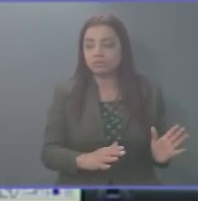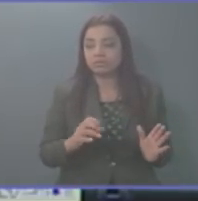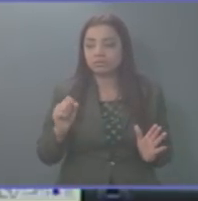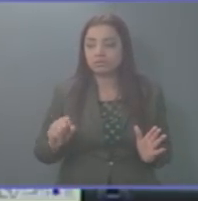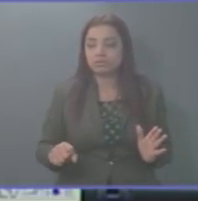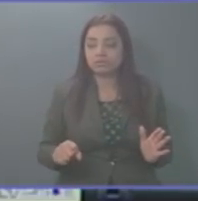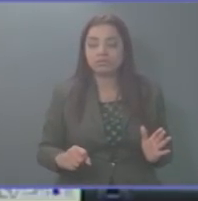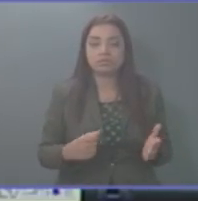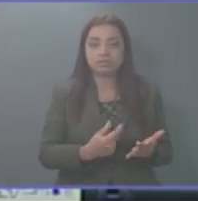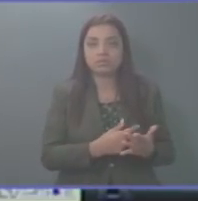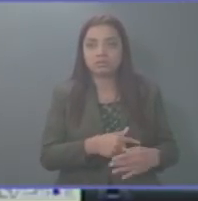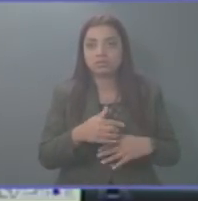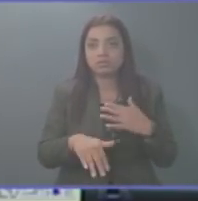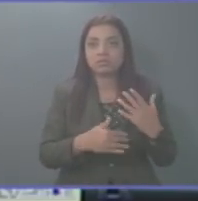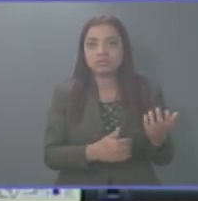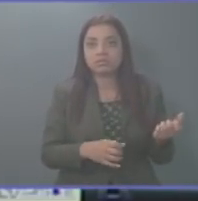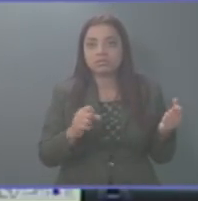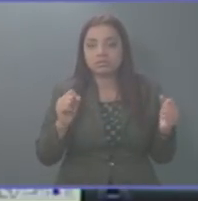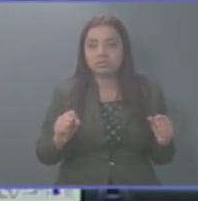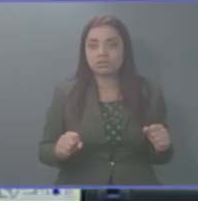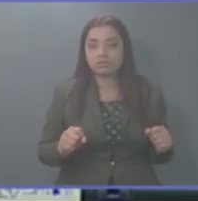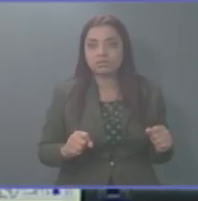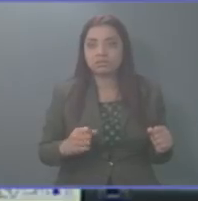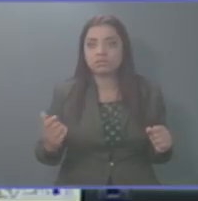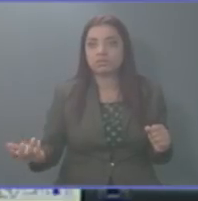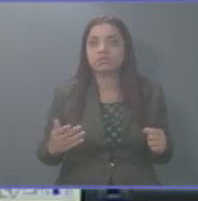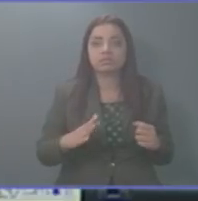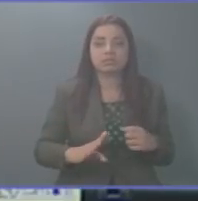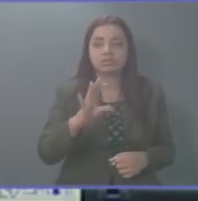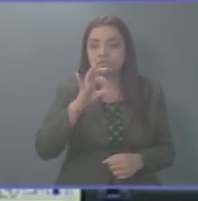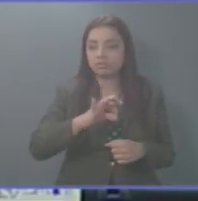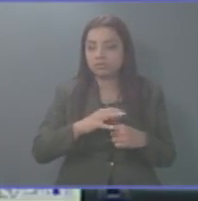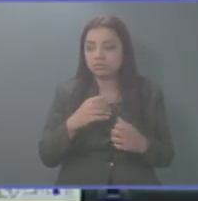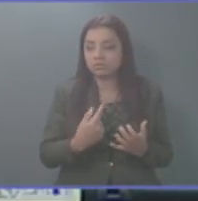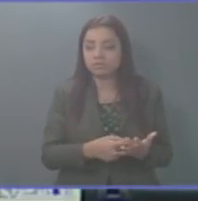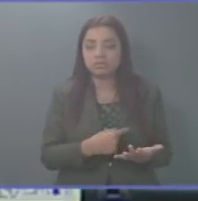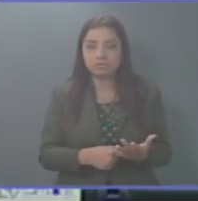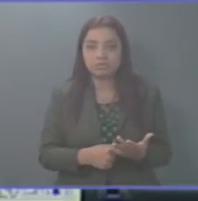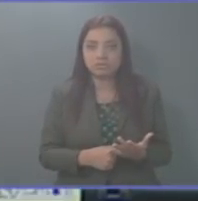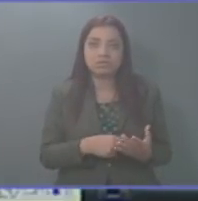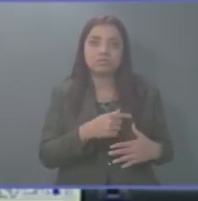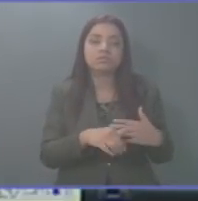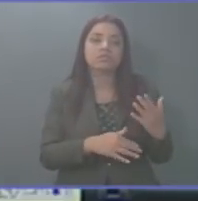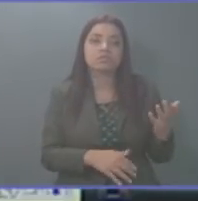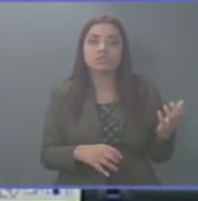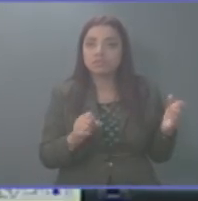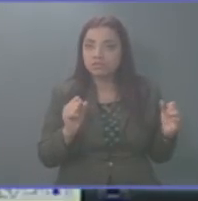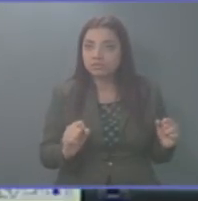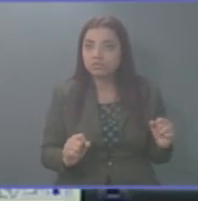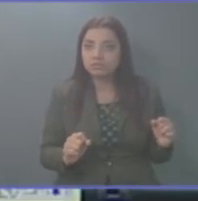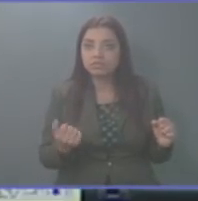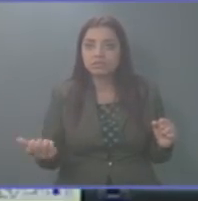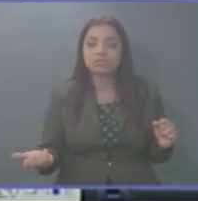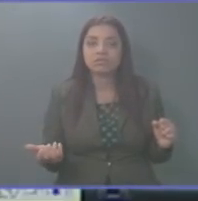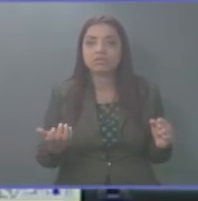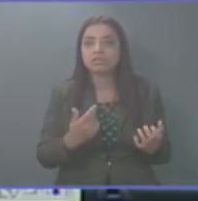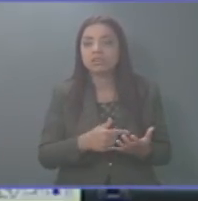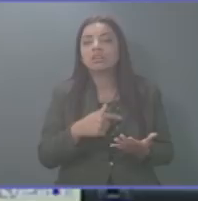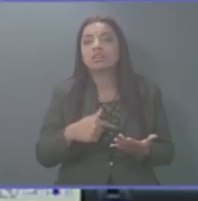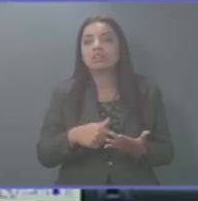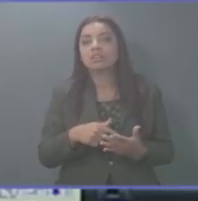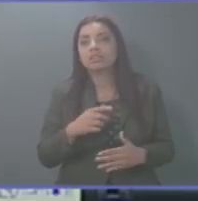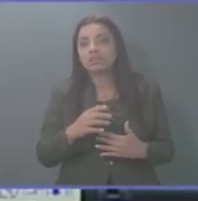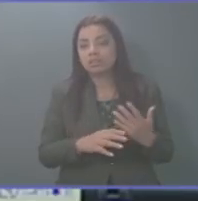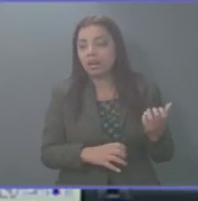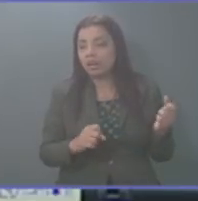la orden de la Sala de lo Constitucional de legislar en materia de voto en el exterior y deciden, con las facultades que tiene constitucionalmente el